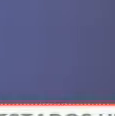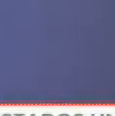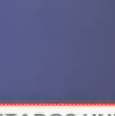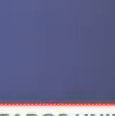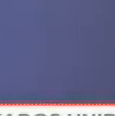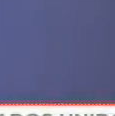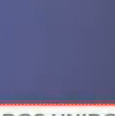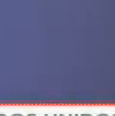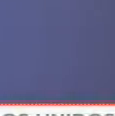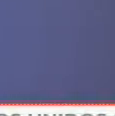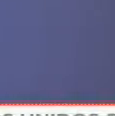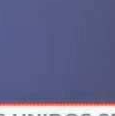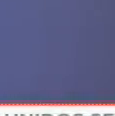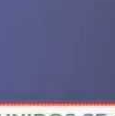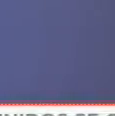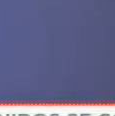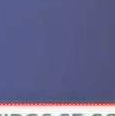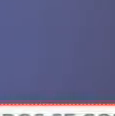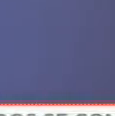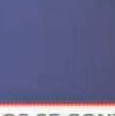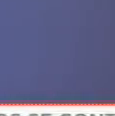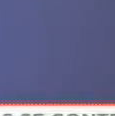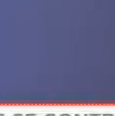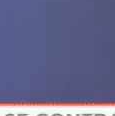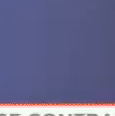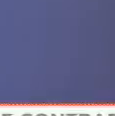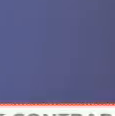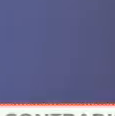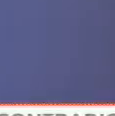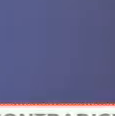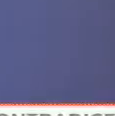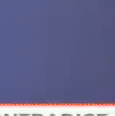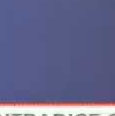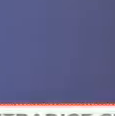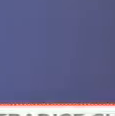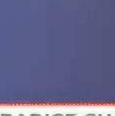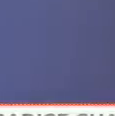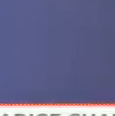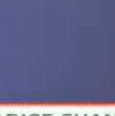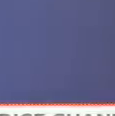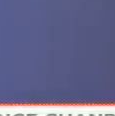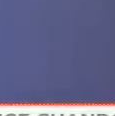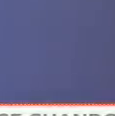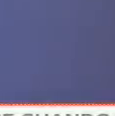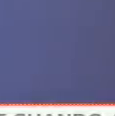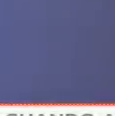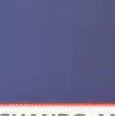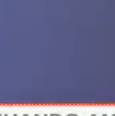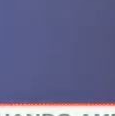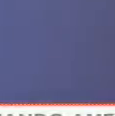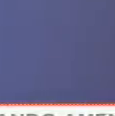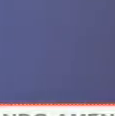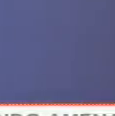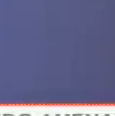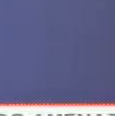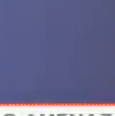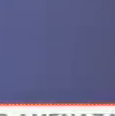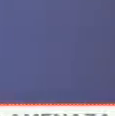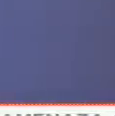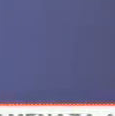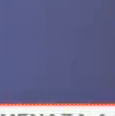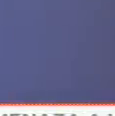Así es, gracias por este contacto informativo que lo establecemos hasta ahora desde la sala de prensa Simón Bolívar del Palacio de Miraflores, donde se mantiene en